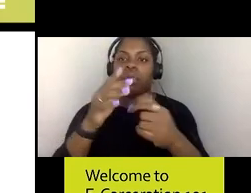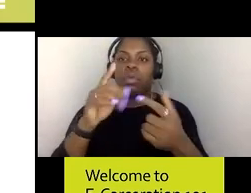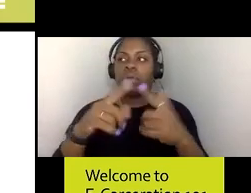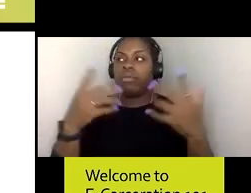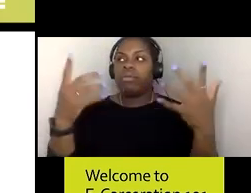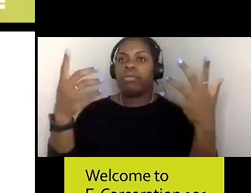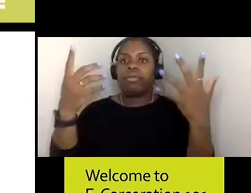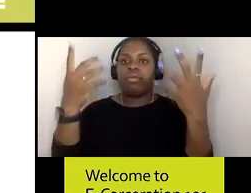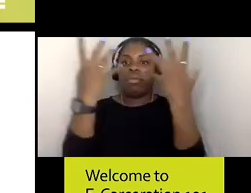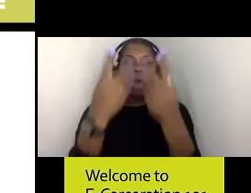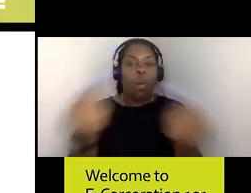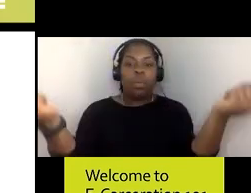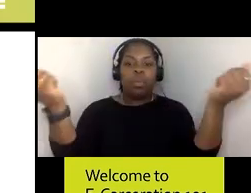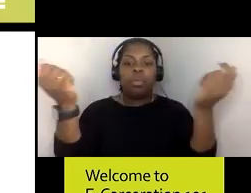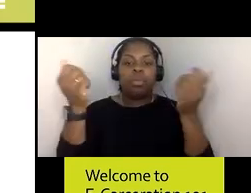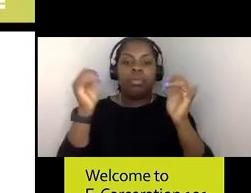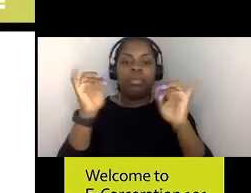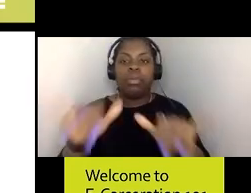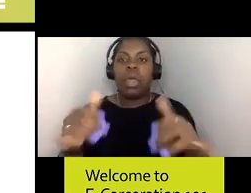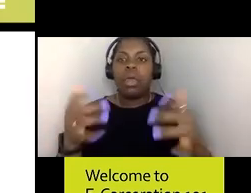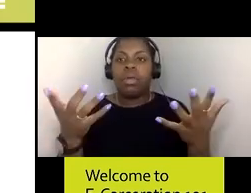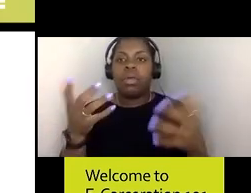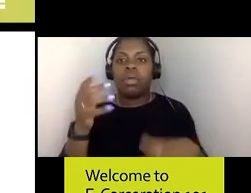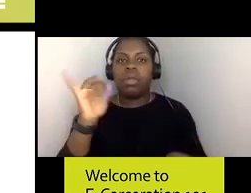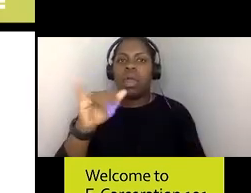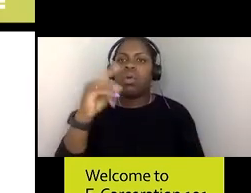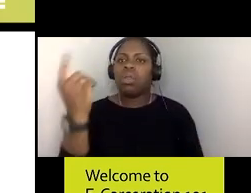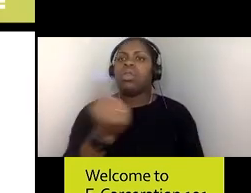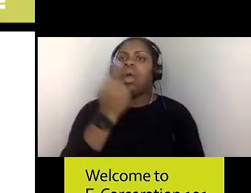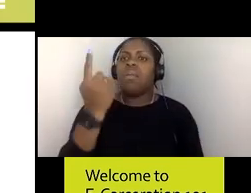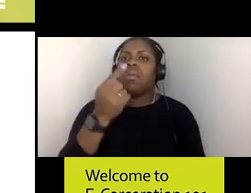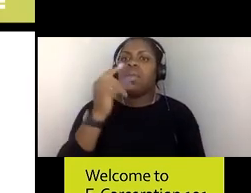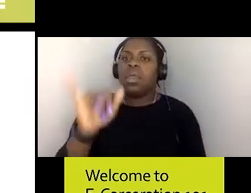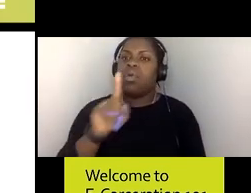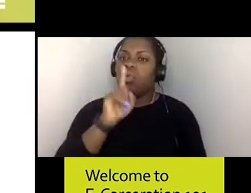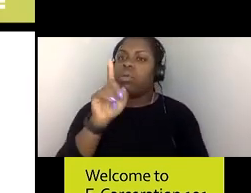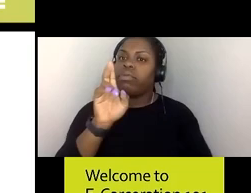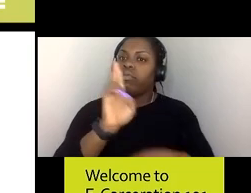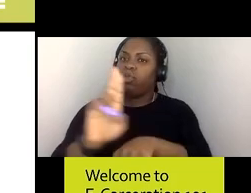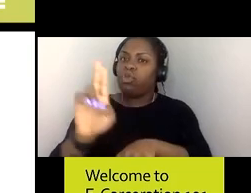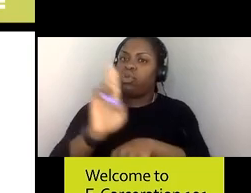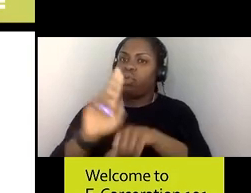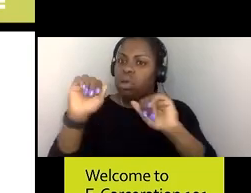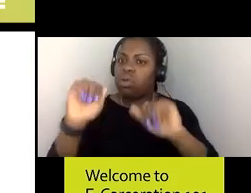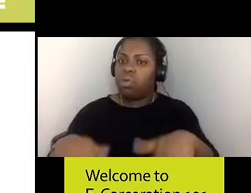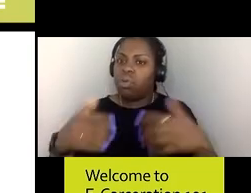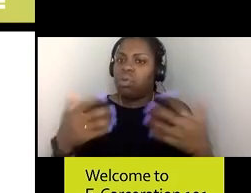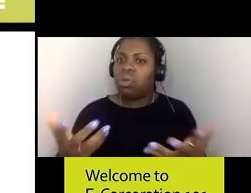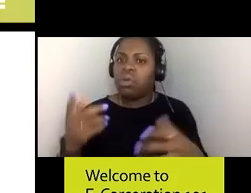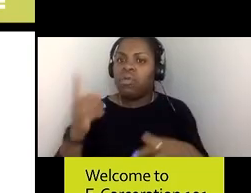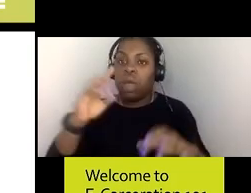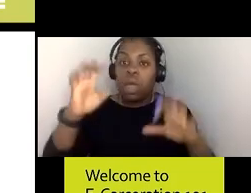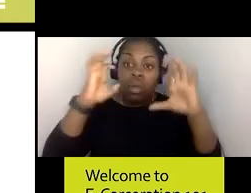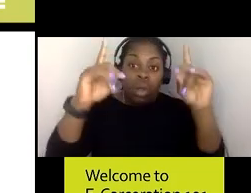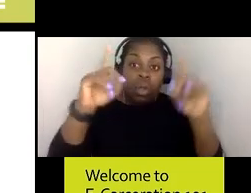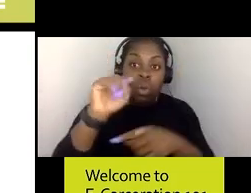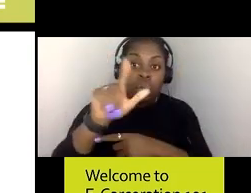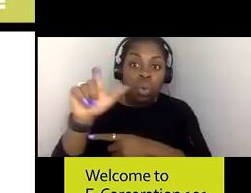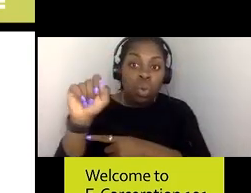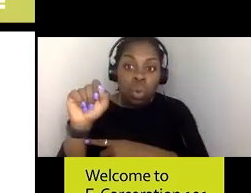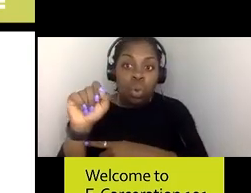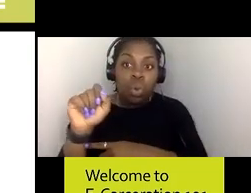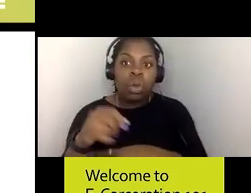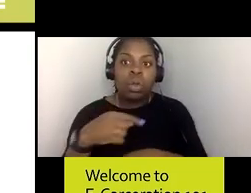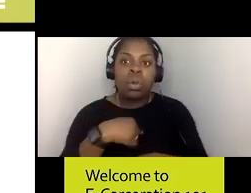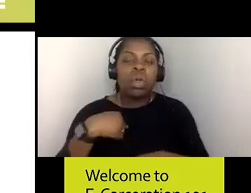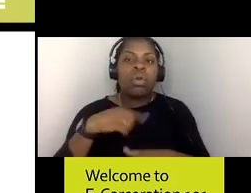pero después llegó, y eso pudo pasar la cámara, pero llegó el COVID y pues se desapareció. Pero eso fue muy útil como una